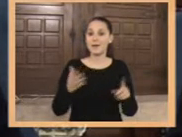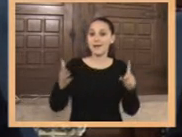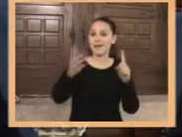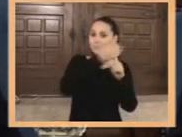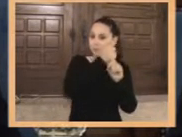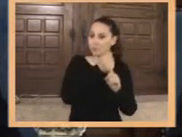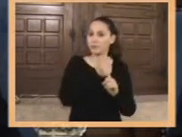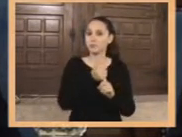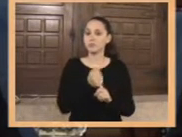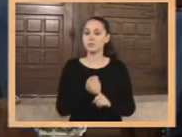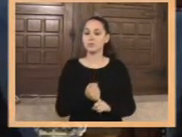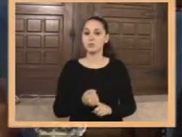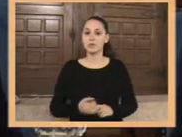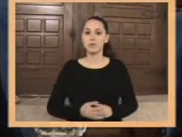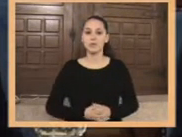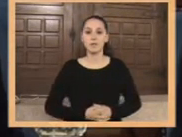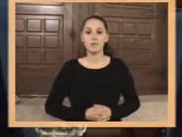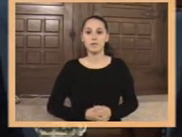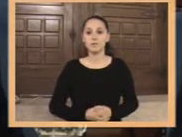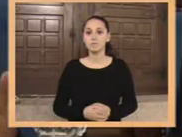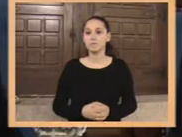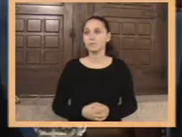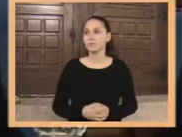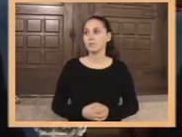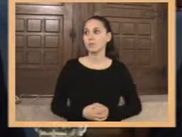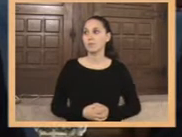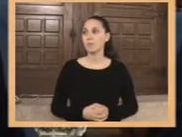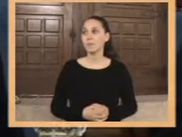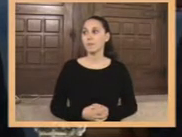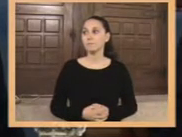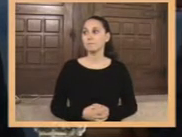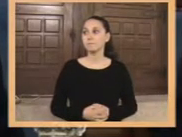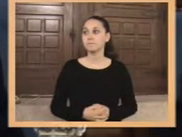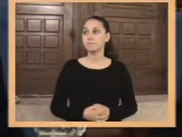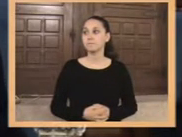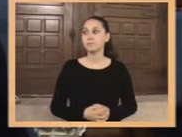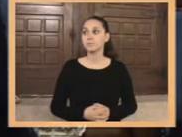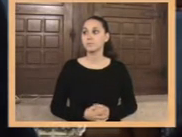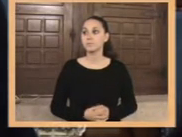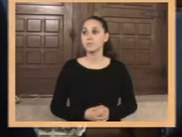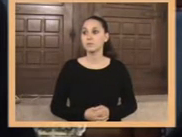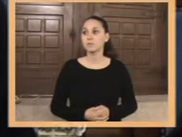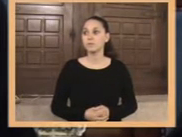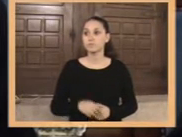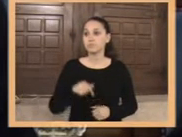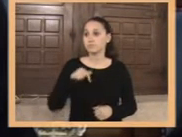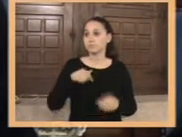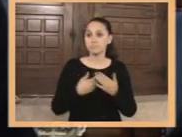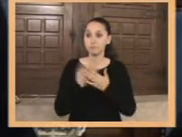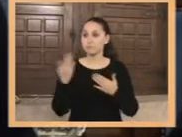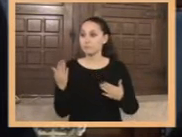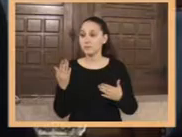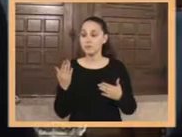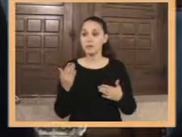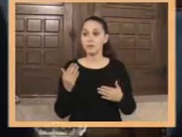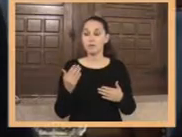Sin que me tenga que instar nadie. Yo a día de hoy desconozco que hayan podido dimitir el conjunto, y esta mañana en la reunión que ha mantenido el